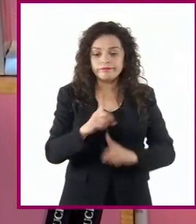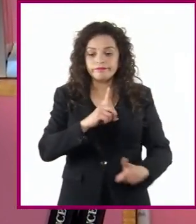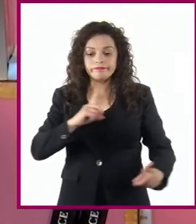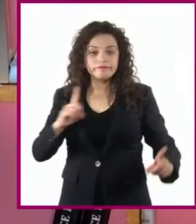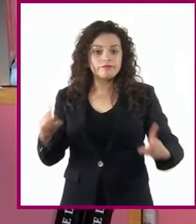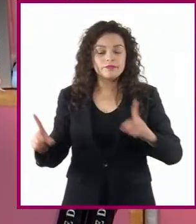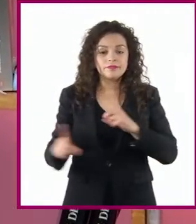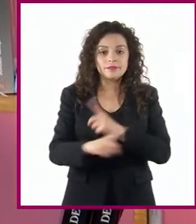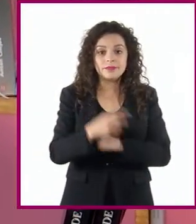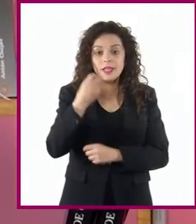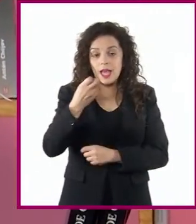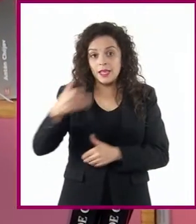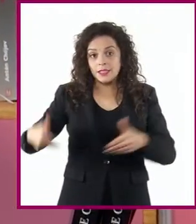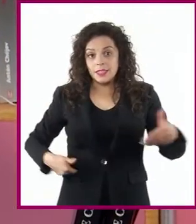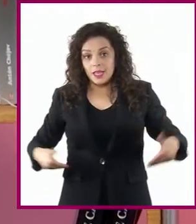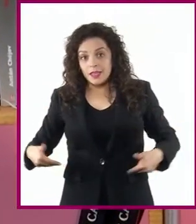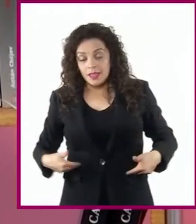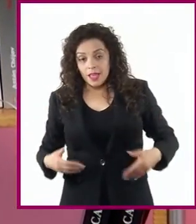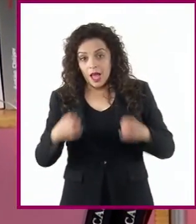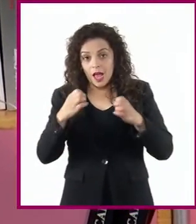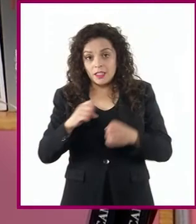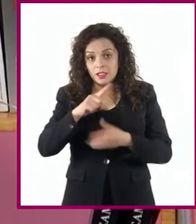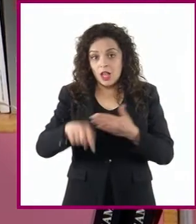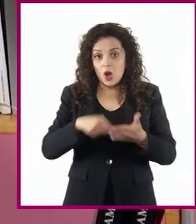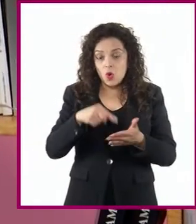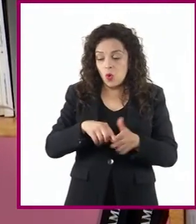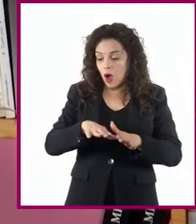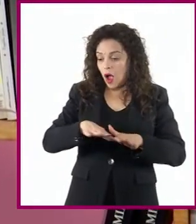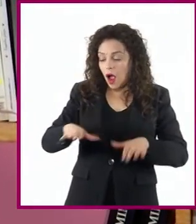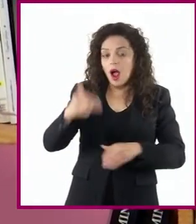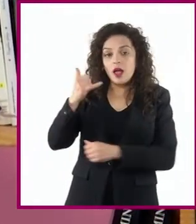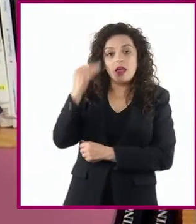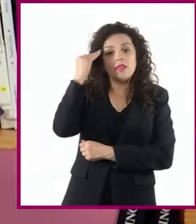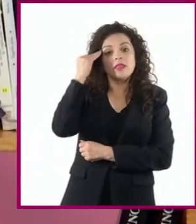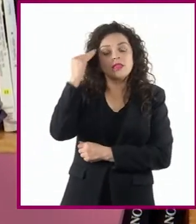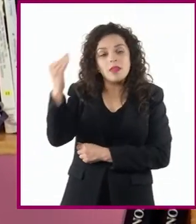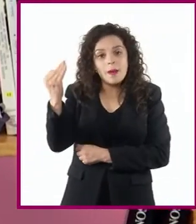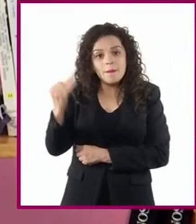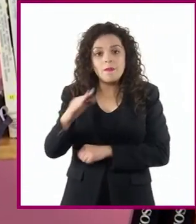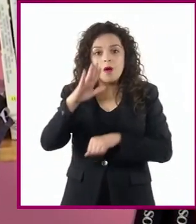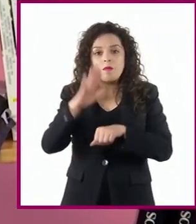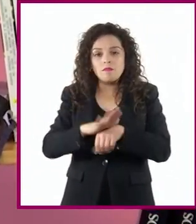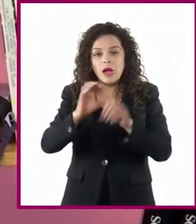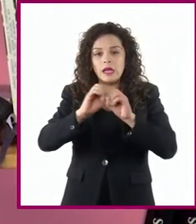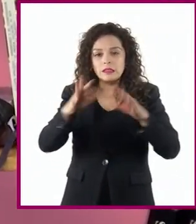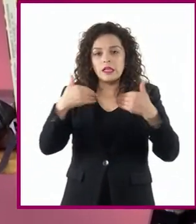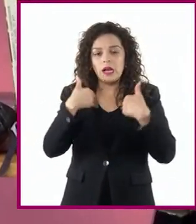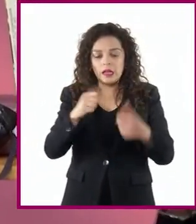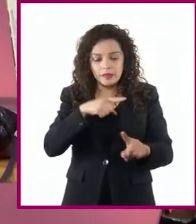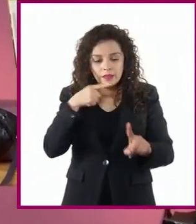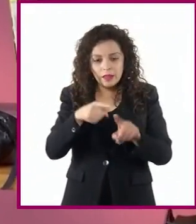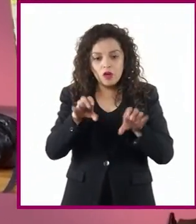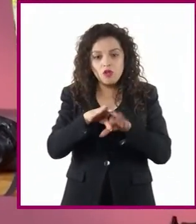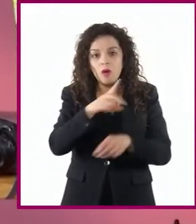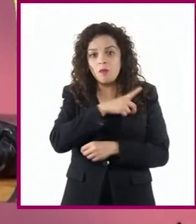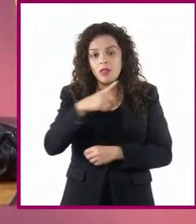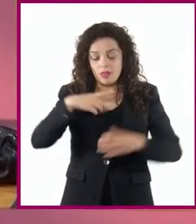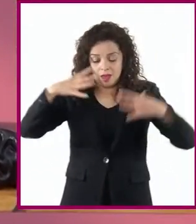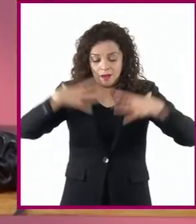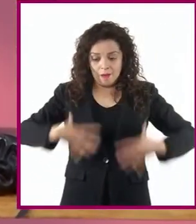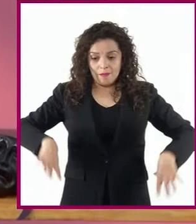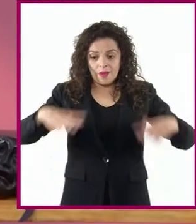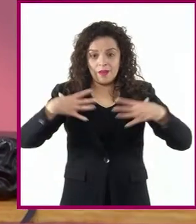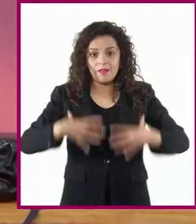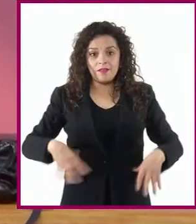la obra en el espacio y el tiempo, puntualizar cómo deben aparecer vestidos los